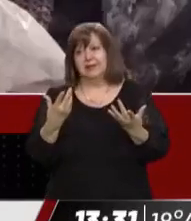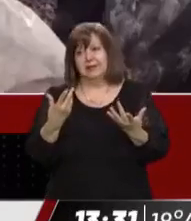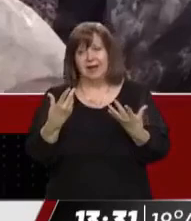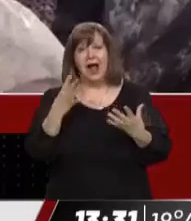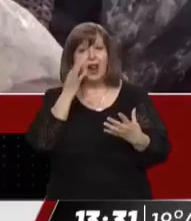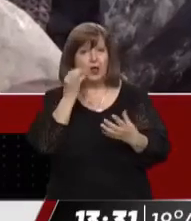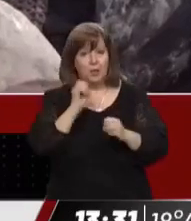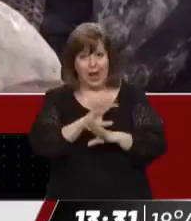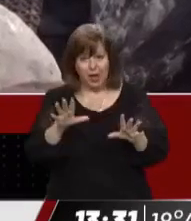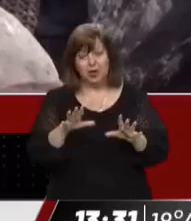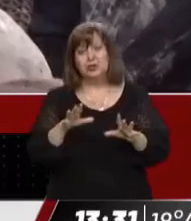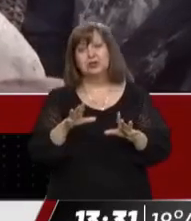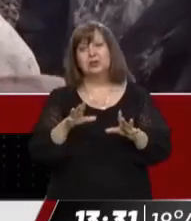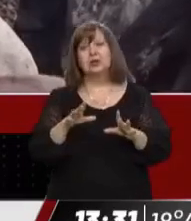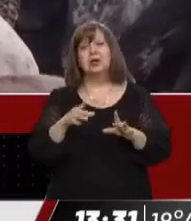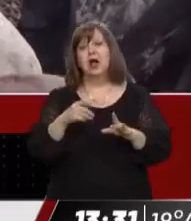con el consumo de alcohol vamos a tratar de ser muy exhaustivo